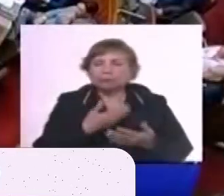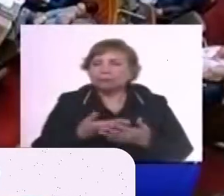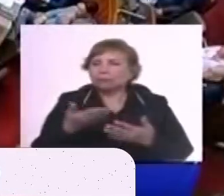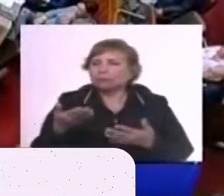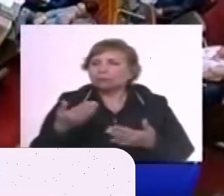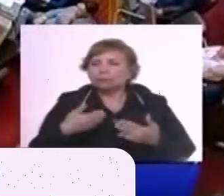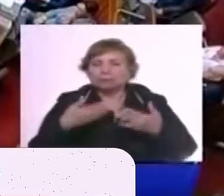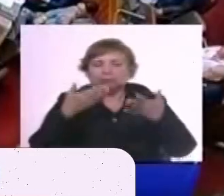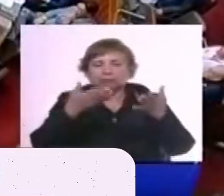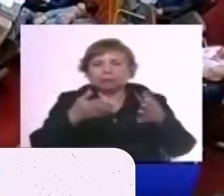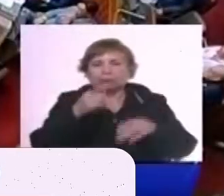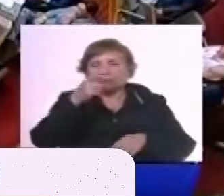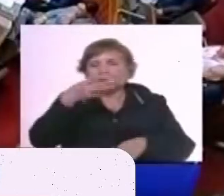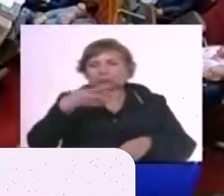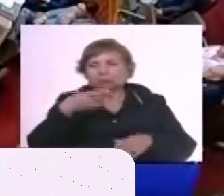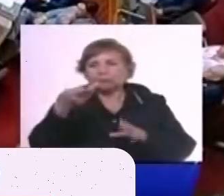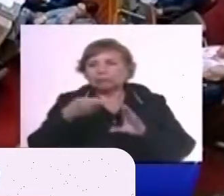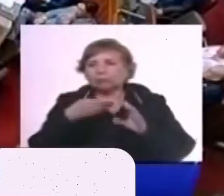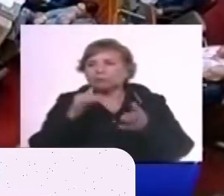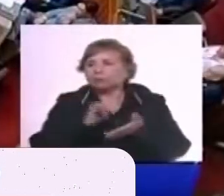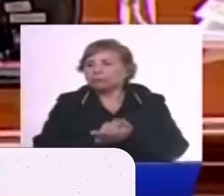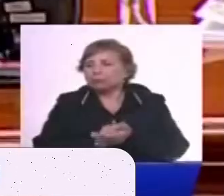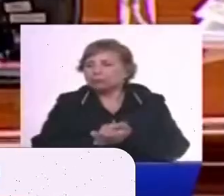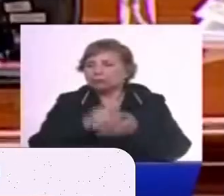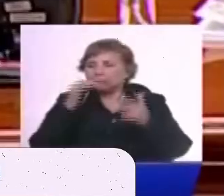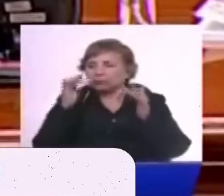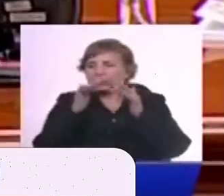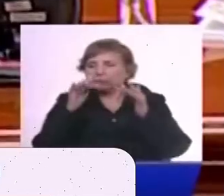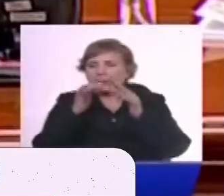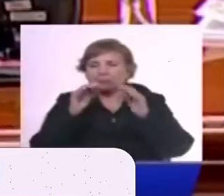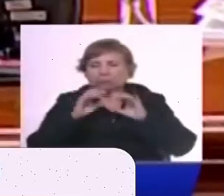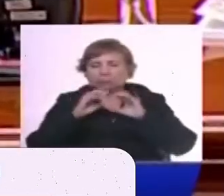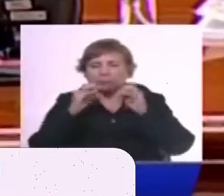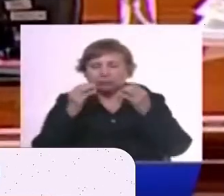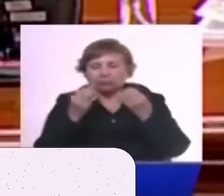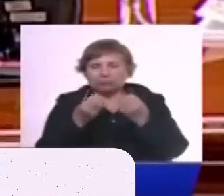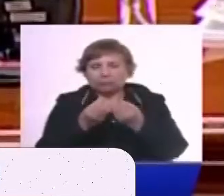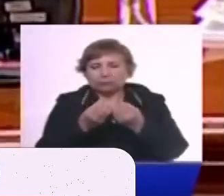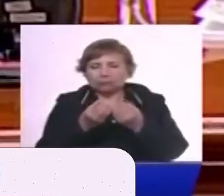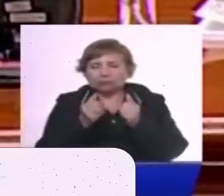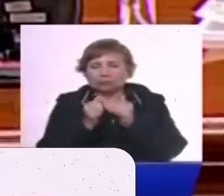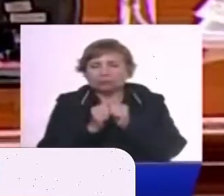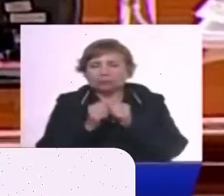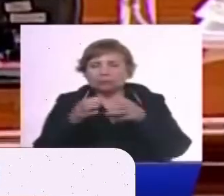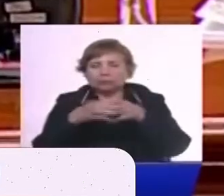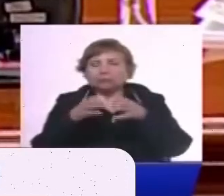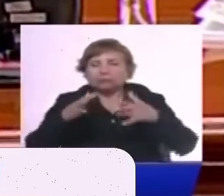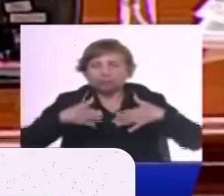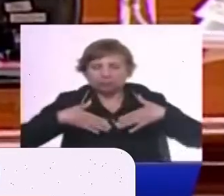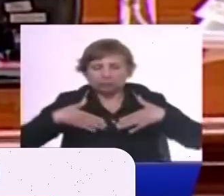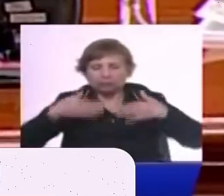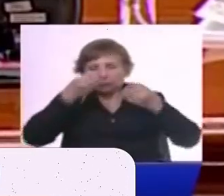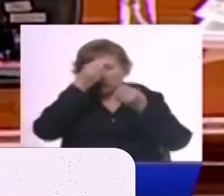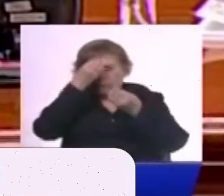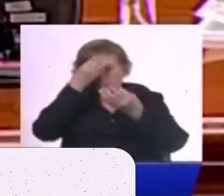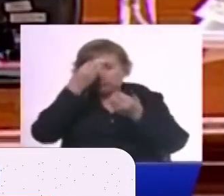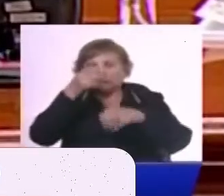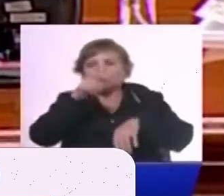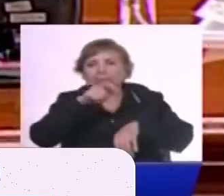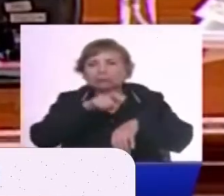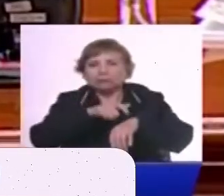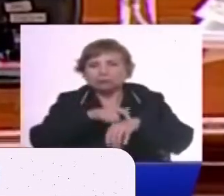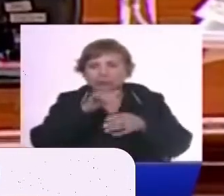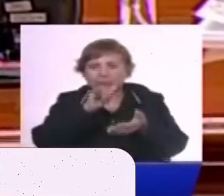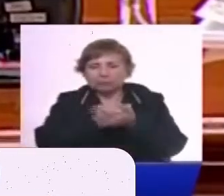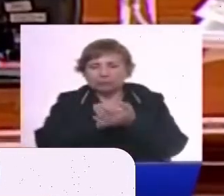se concede el cuarto intermedio. Vamos a estar en coordinación con la, comisión para poder informarles en el momento